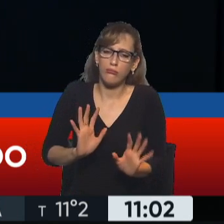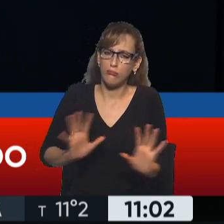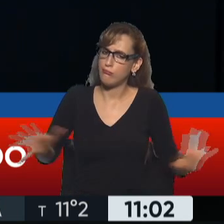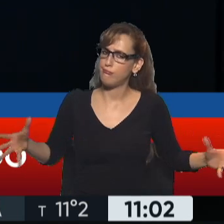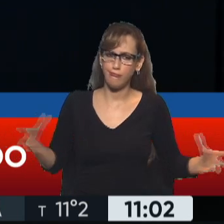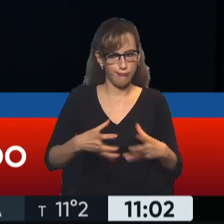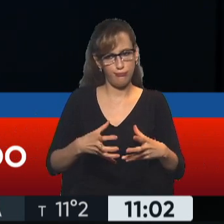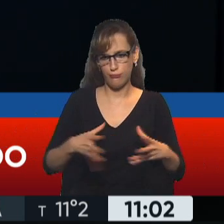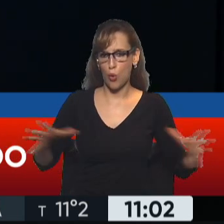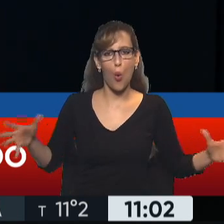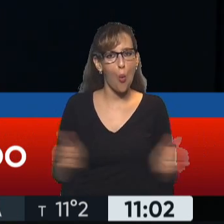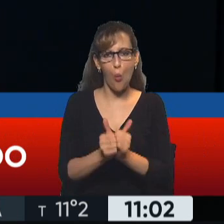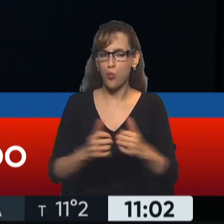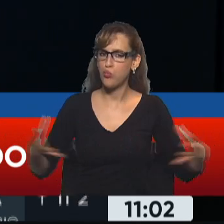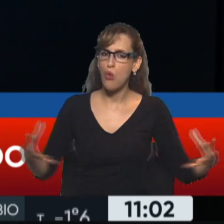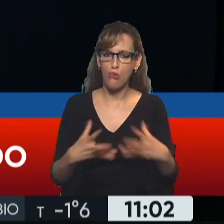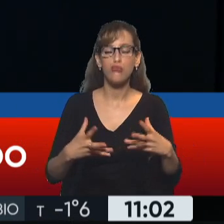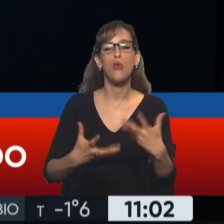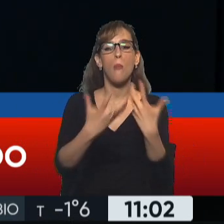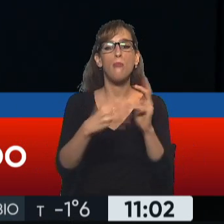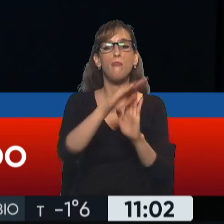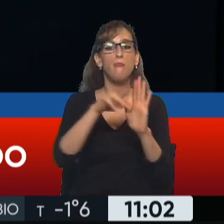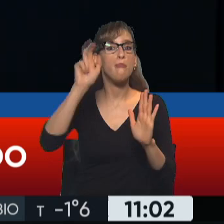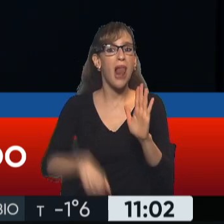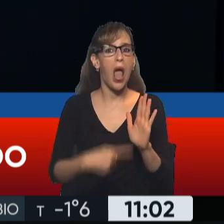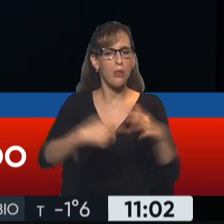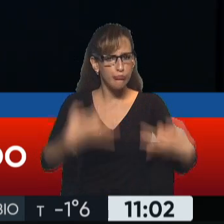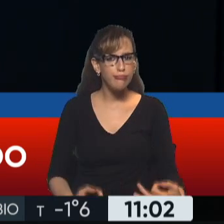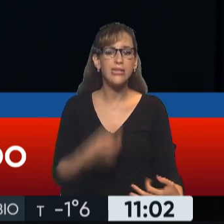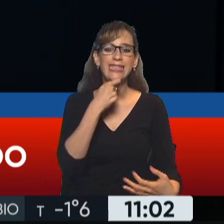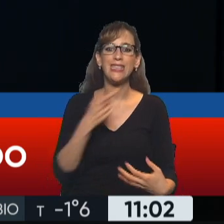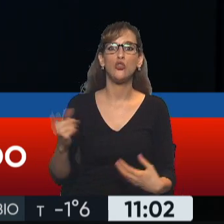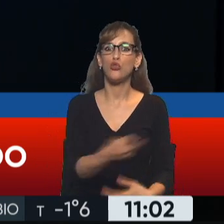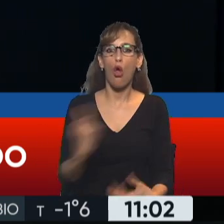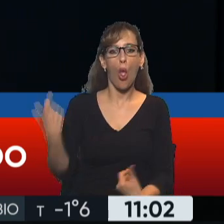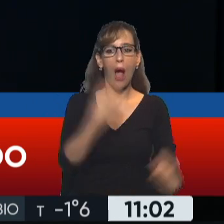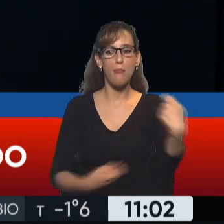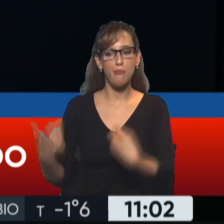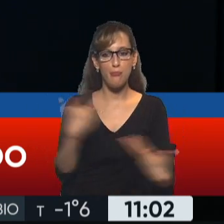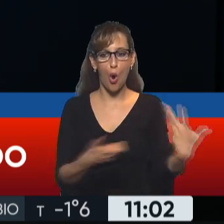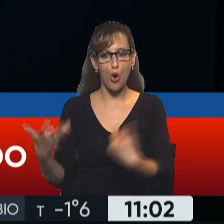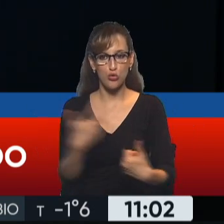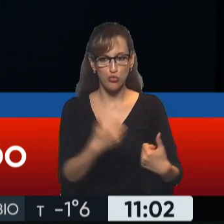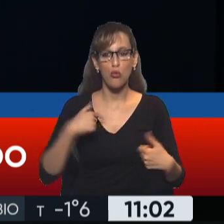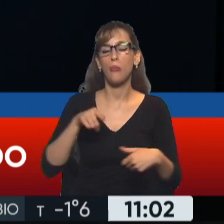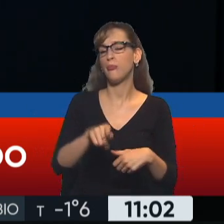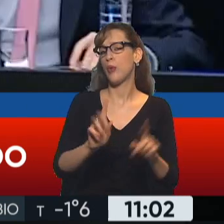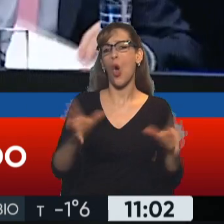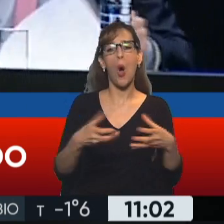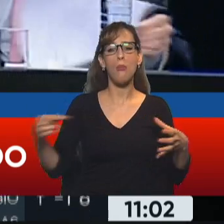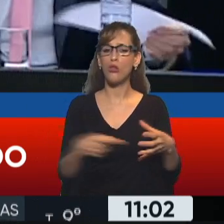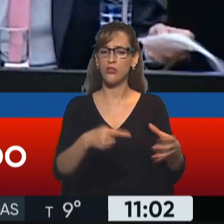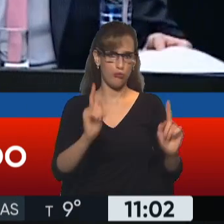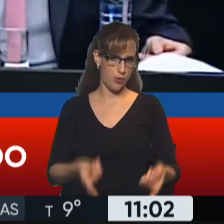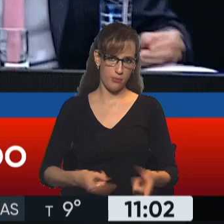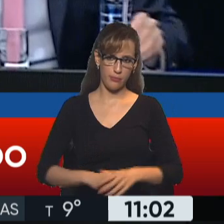robusto si el apoyo social y político es más amplio, y eso incluye a la oposición.